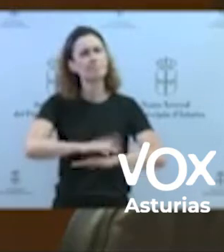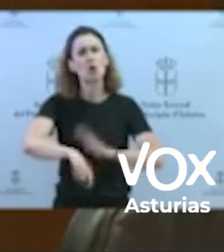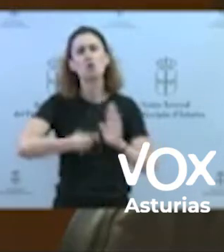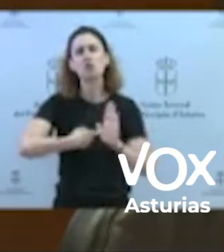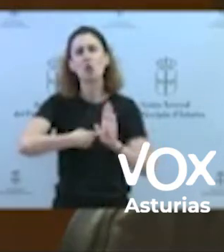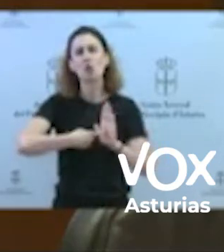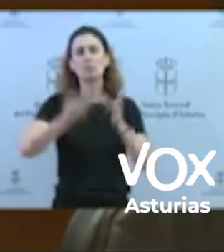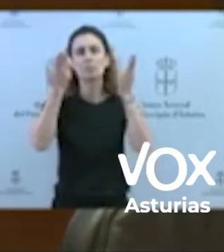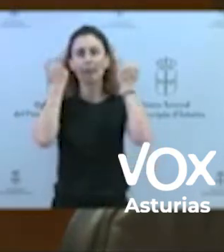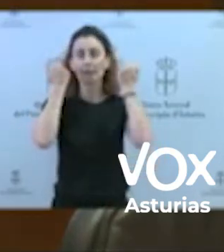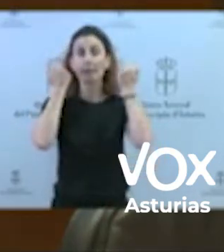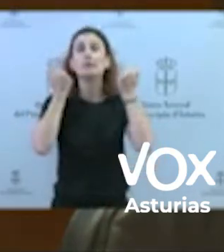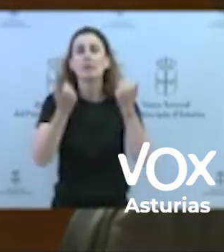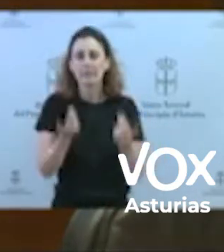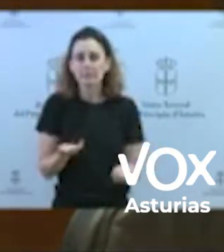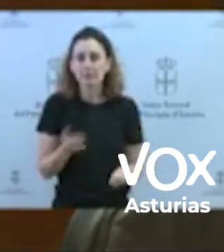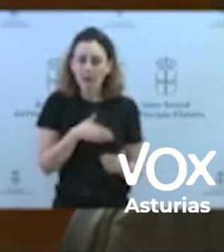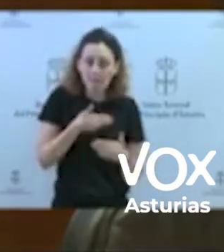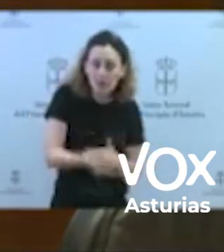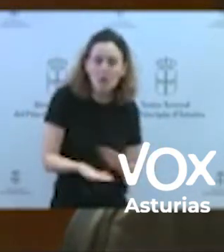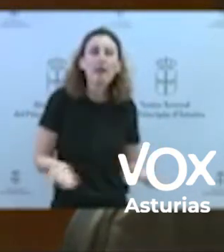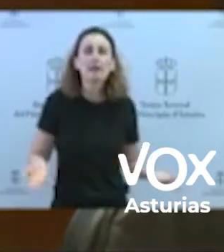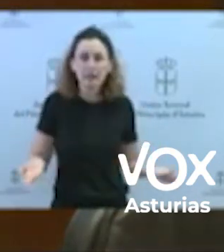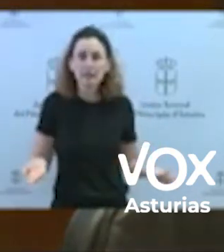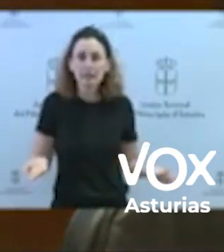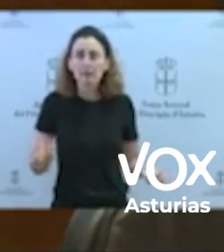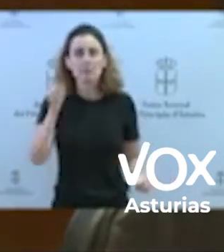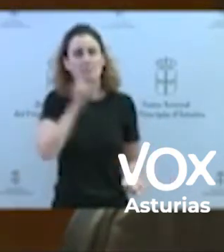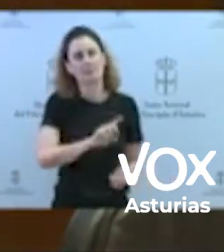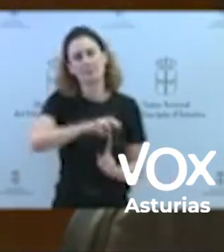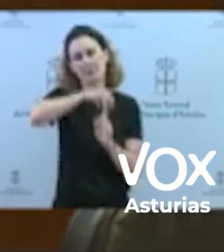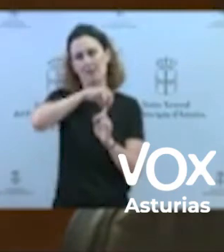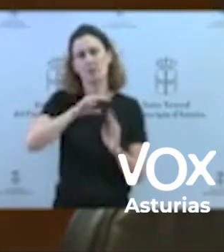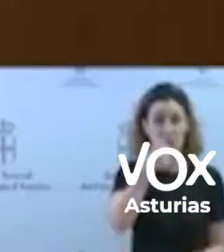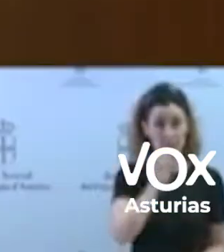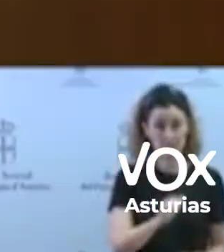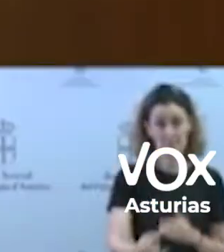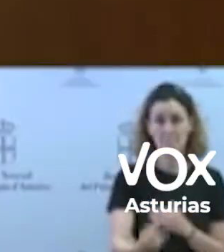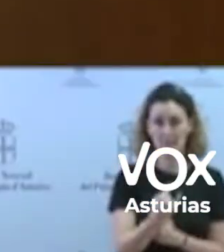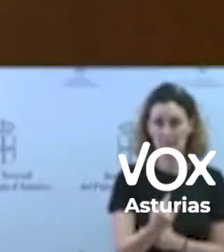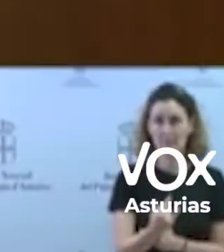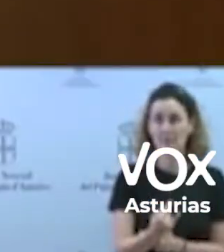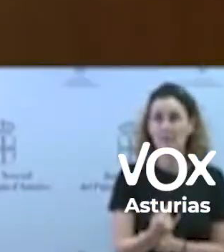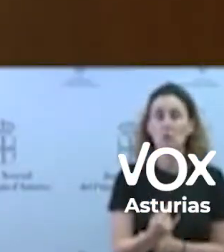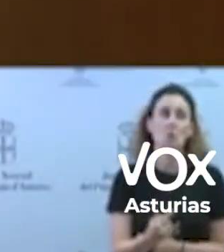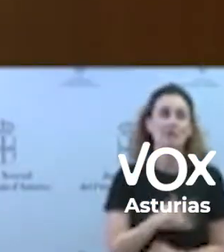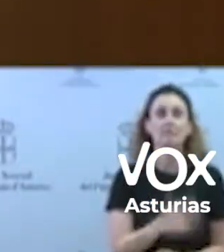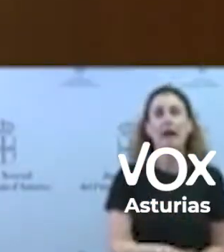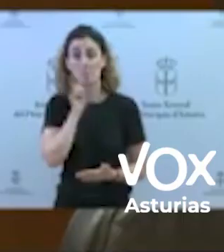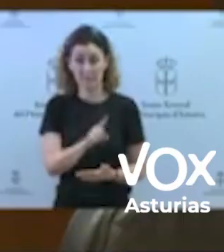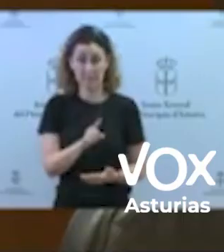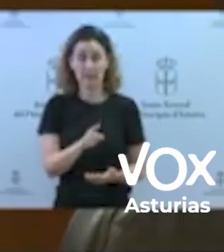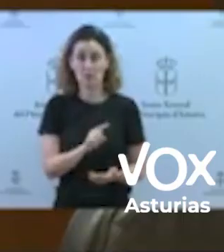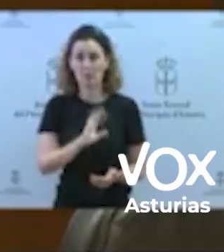La mentira como núcleo central del gobierno de Pedro Sánchez. ¿En esto se parece a Pedro Sánchez usted también? ¿Es también la mentira el núcleo central de su